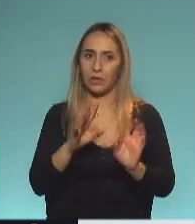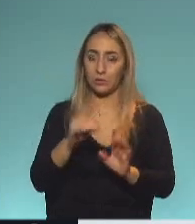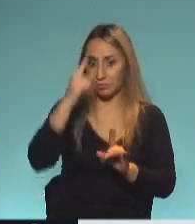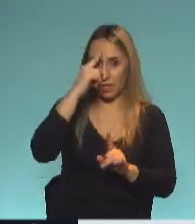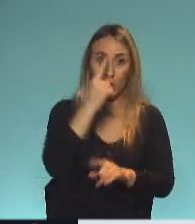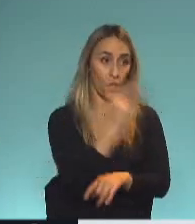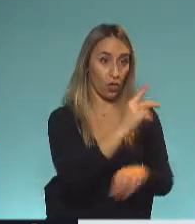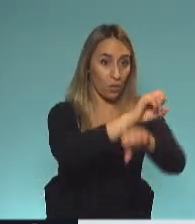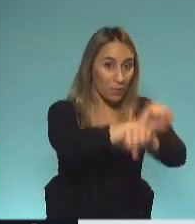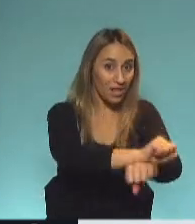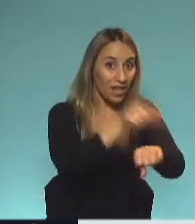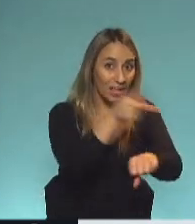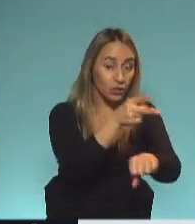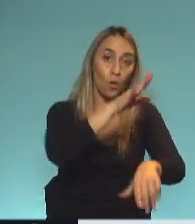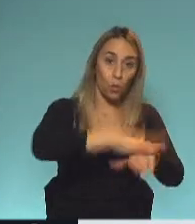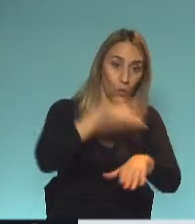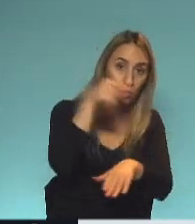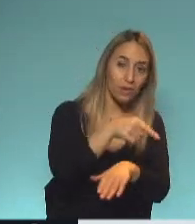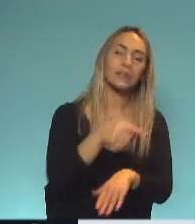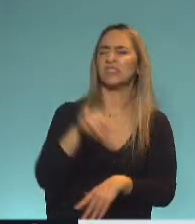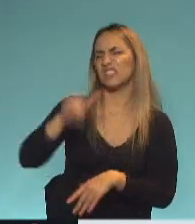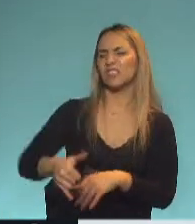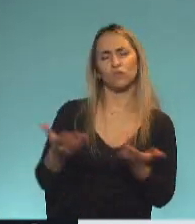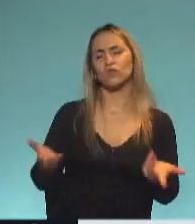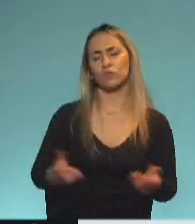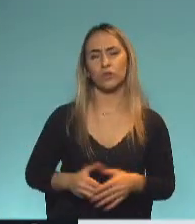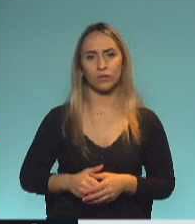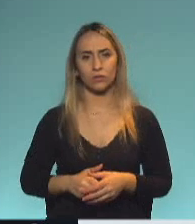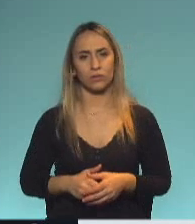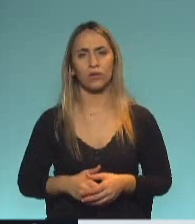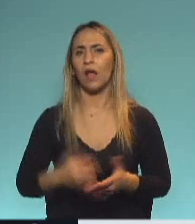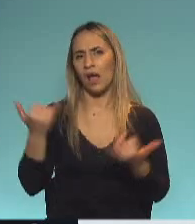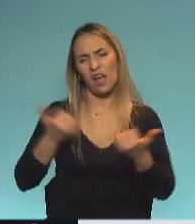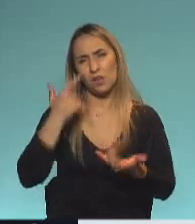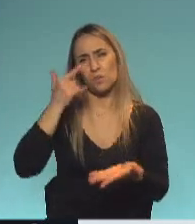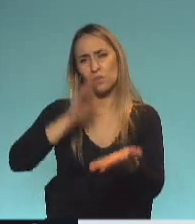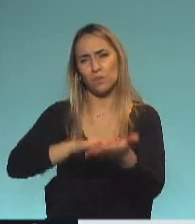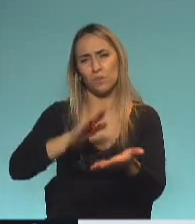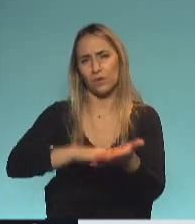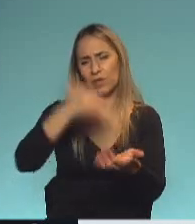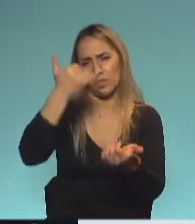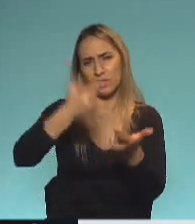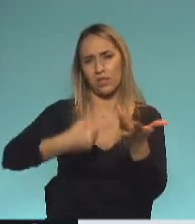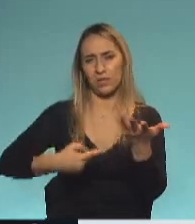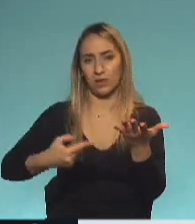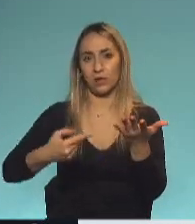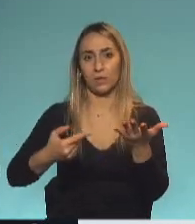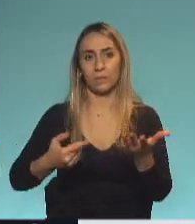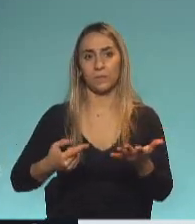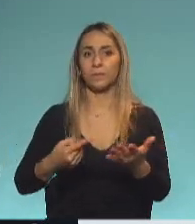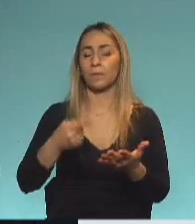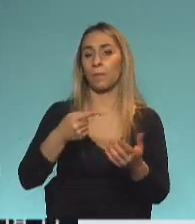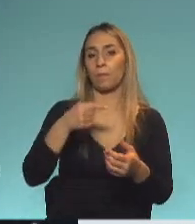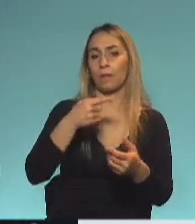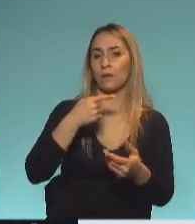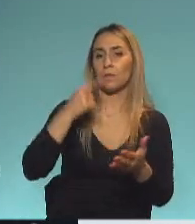culpables? Sí, por supuesto. Hay muchas pericias que